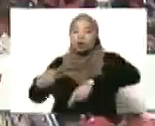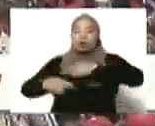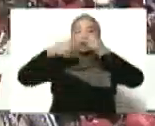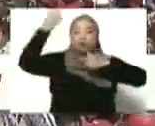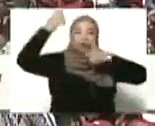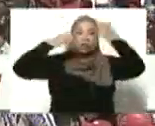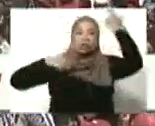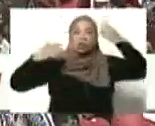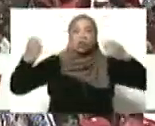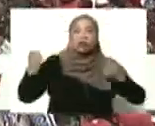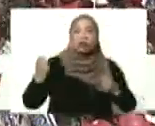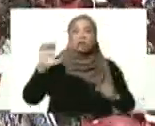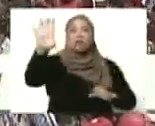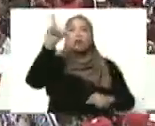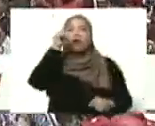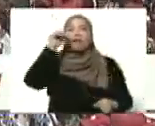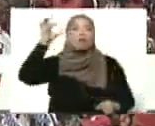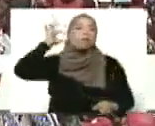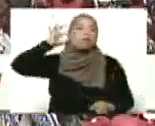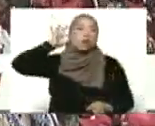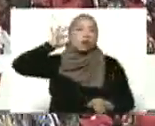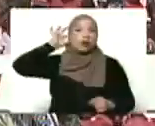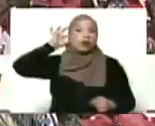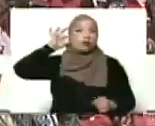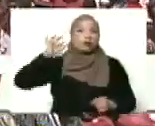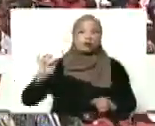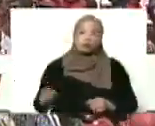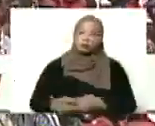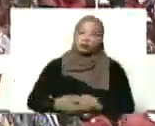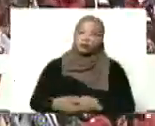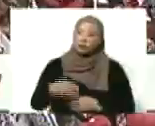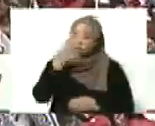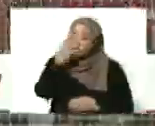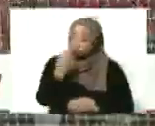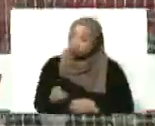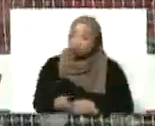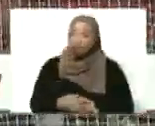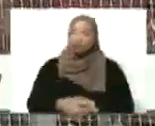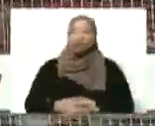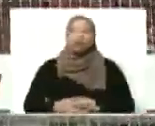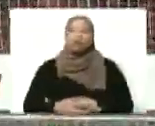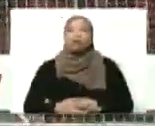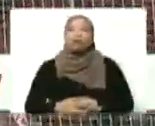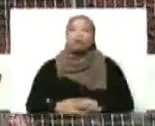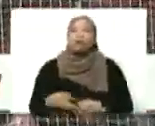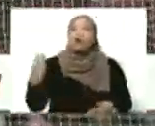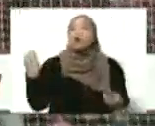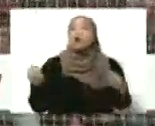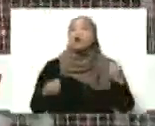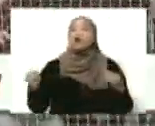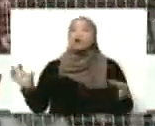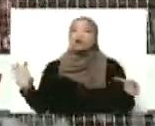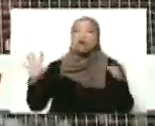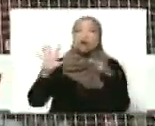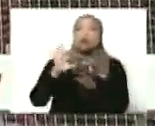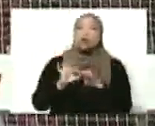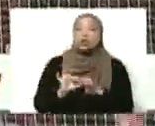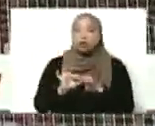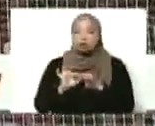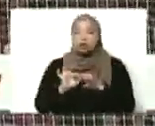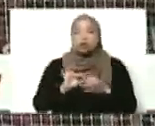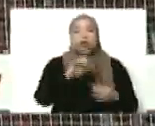de patriotas, hombres y mujeres. ¿Entendemos eso? ¿Y cómo unimos? ¿Cómo hacemos para